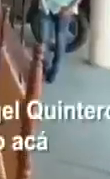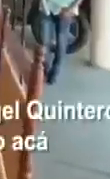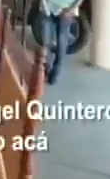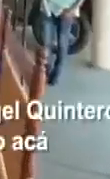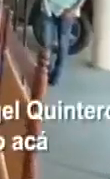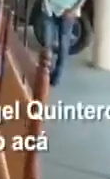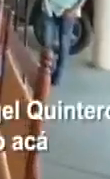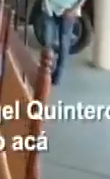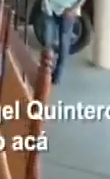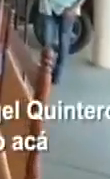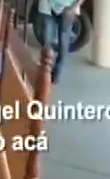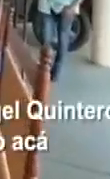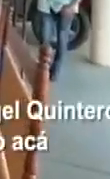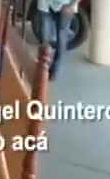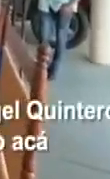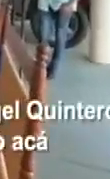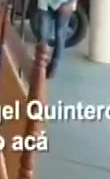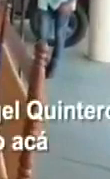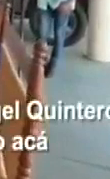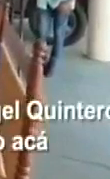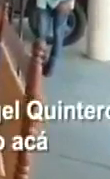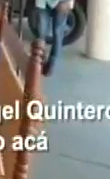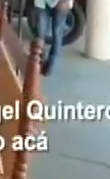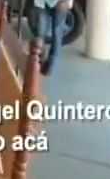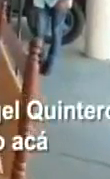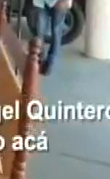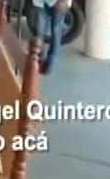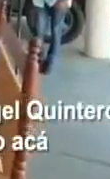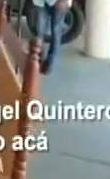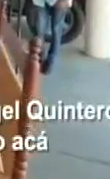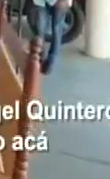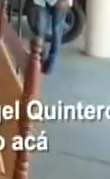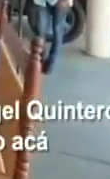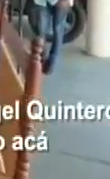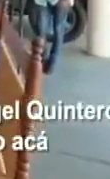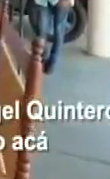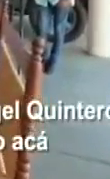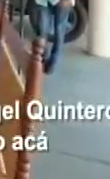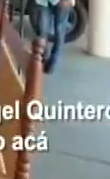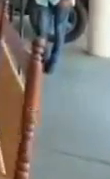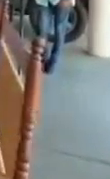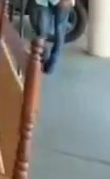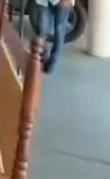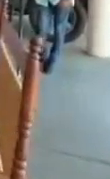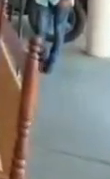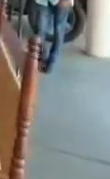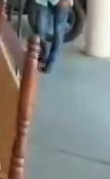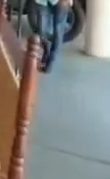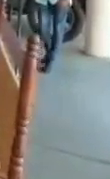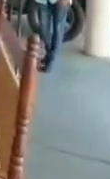Bueno, muy buenas tardes. Mi nombre es Ángel Quintero, residente de la comunidad de Guanadito, acá en el